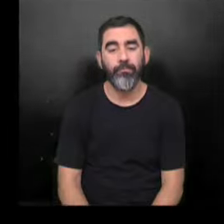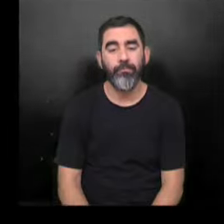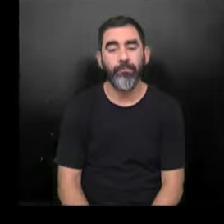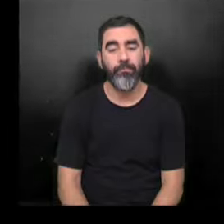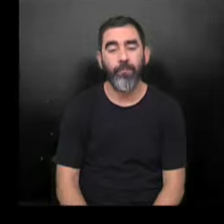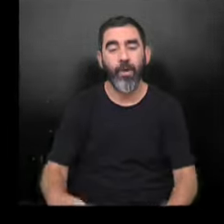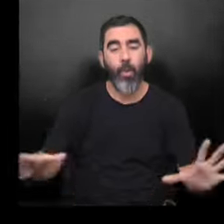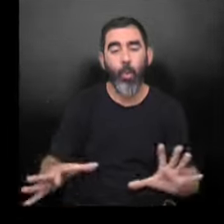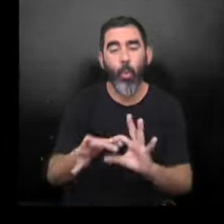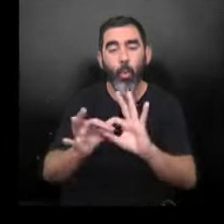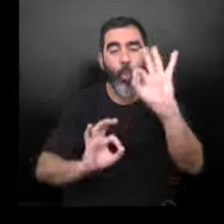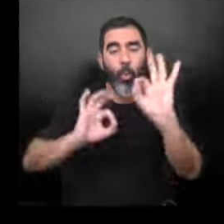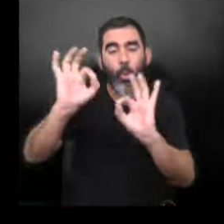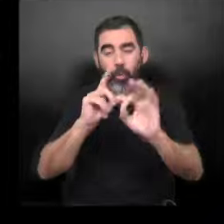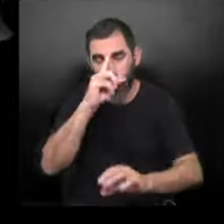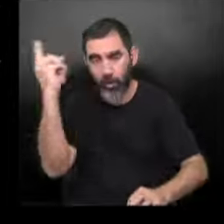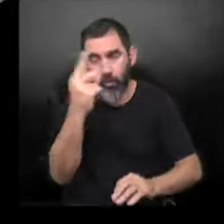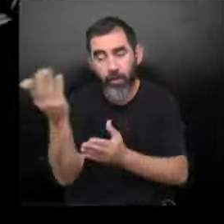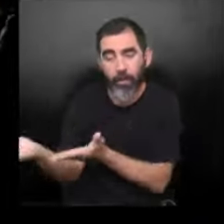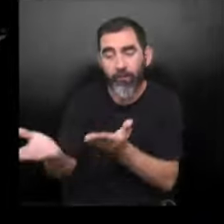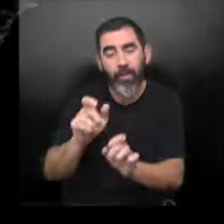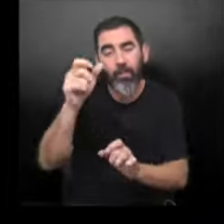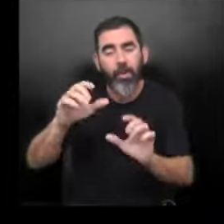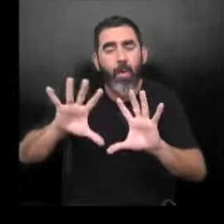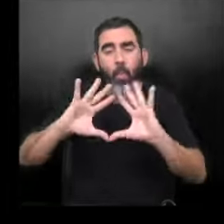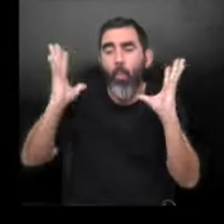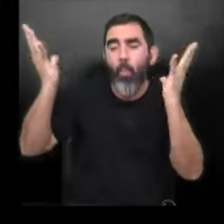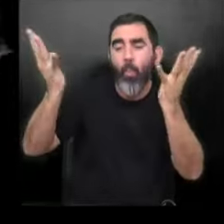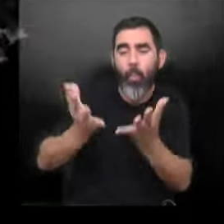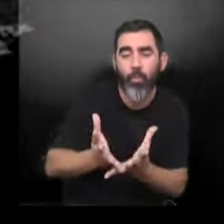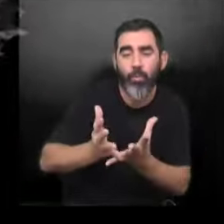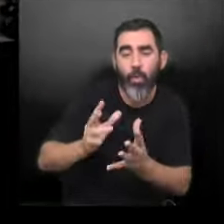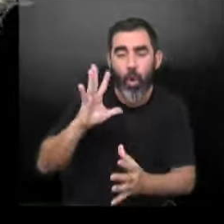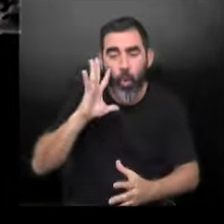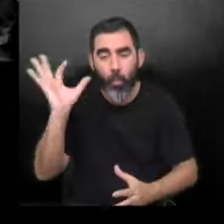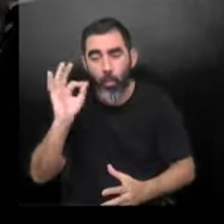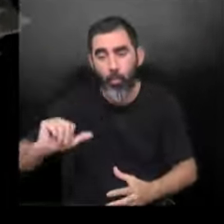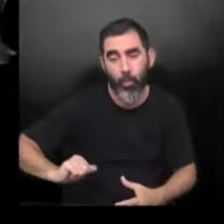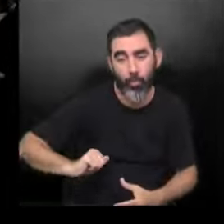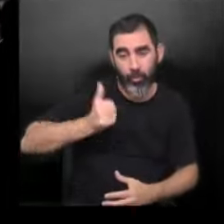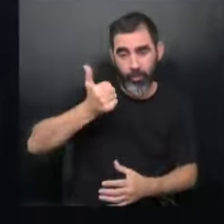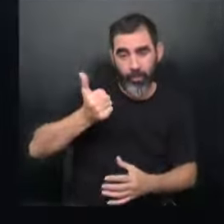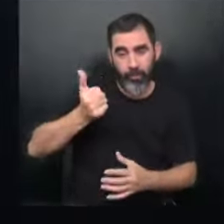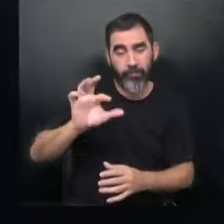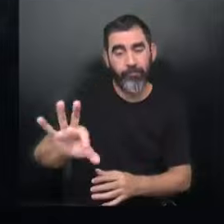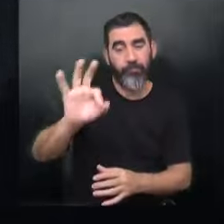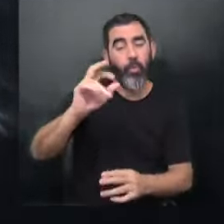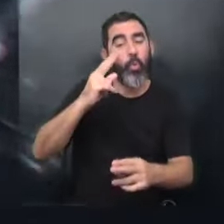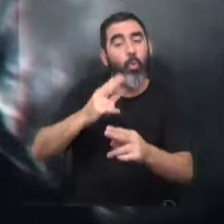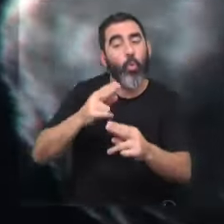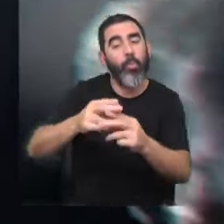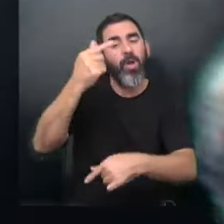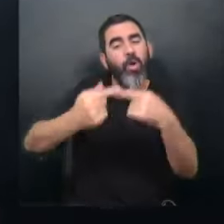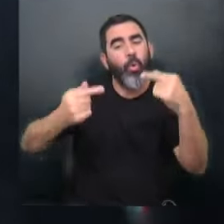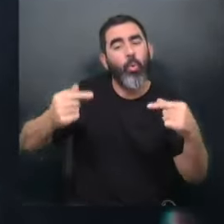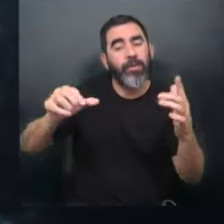La Unión Astronómica Internacional invita a personas de todo el mundo a aprovechar una oportunidad única, elegir el nombre de un objeto